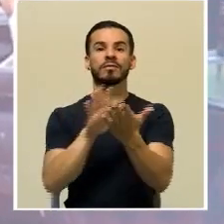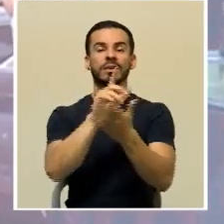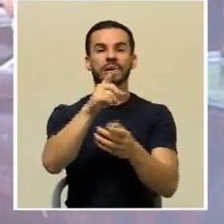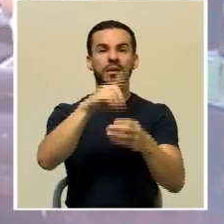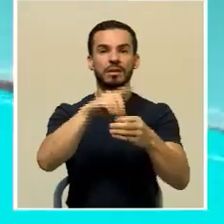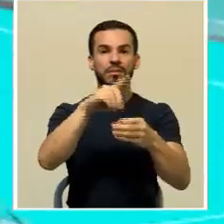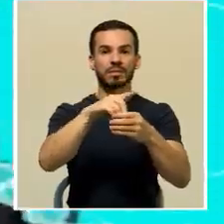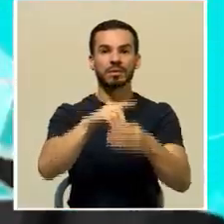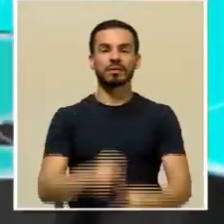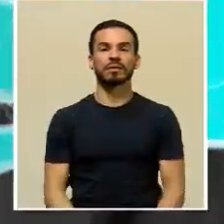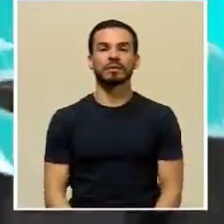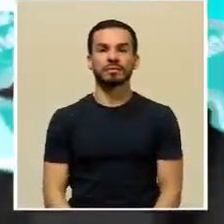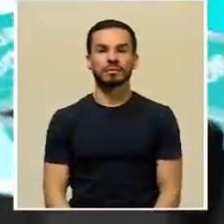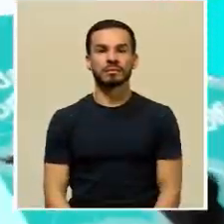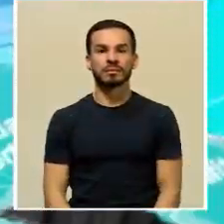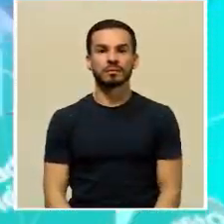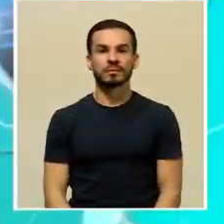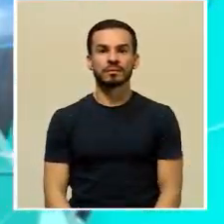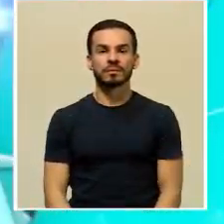diputados.